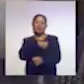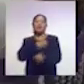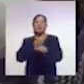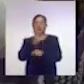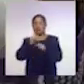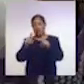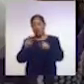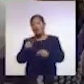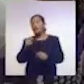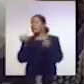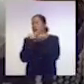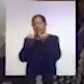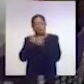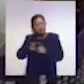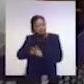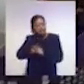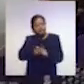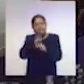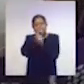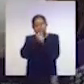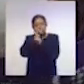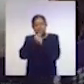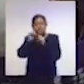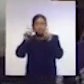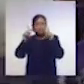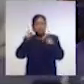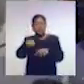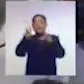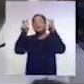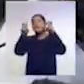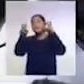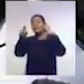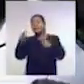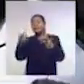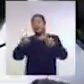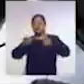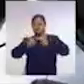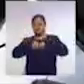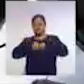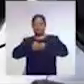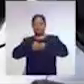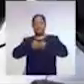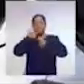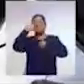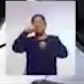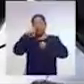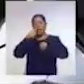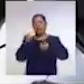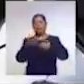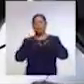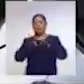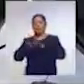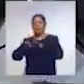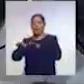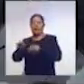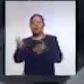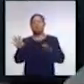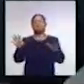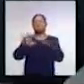se brindará respaldo a investigadores tlaxcaltecas que aborden el tema de la frontera para realizar vinculaciones con sectores de la